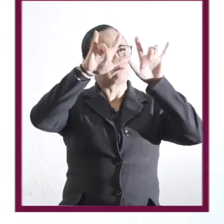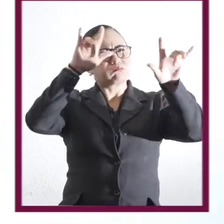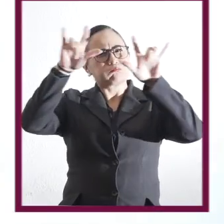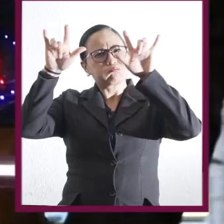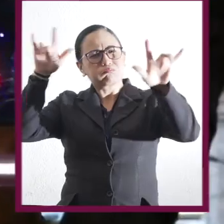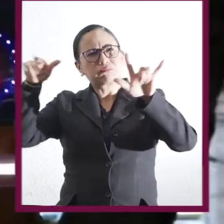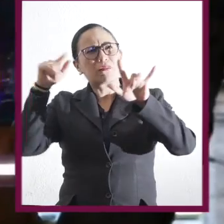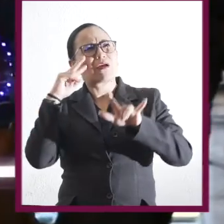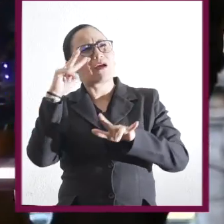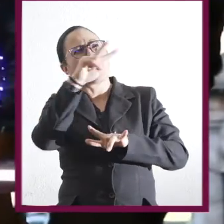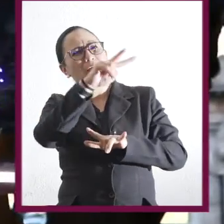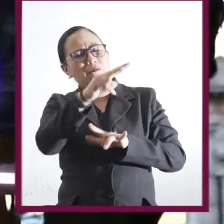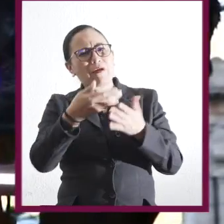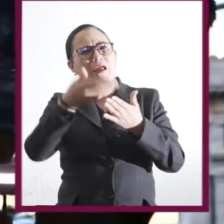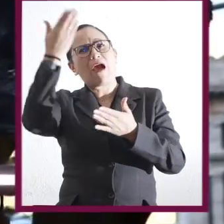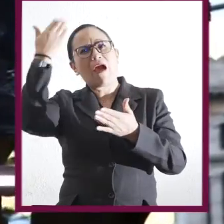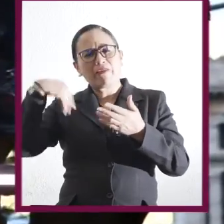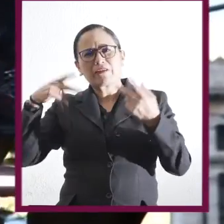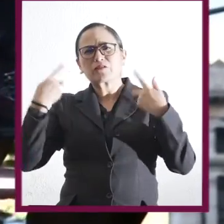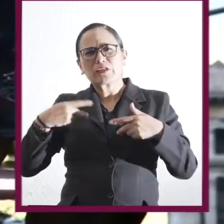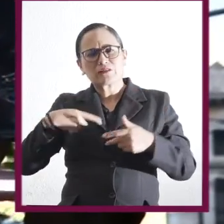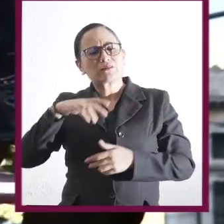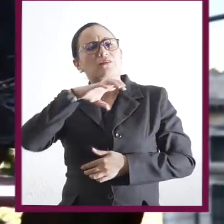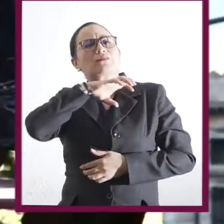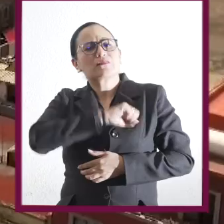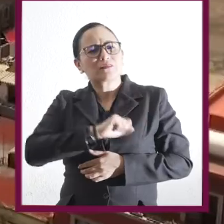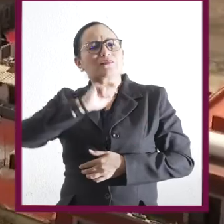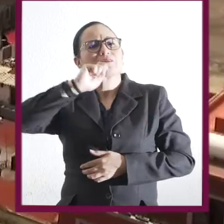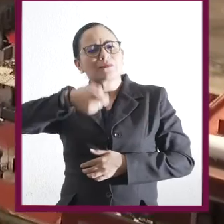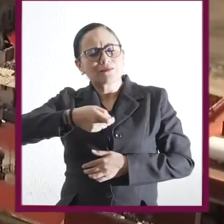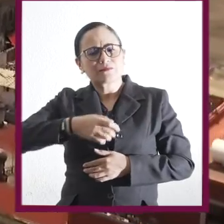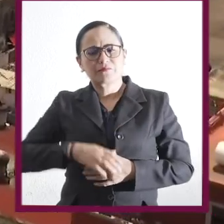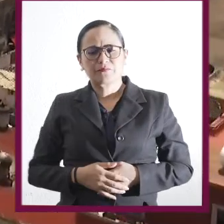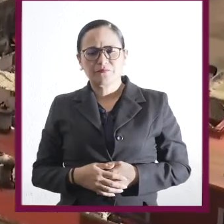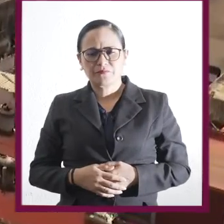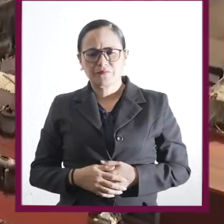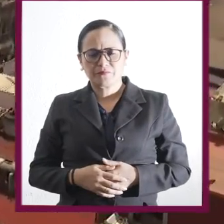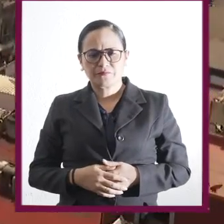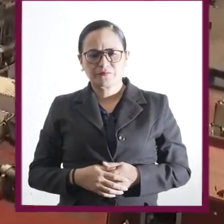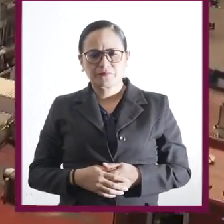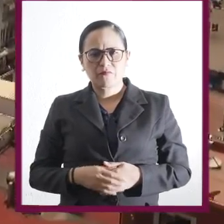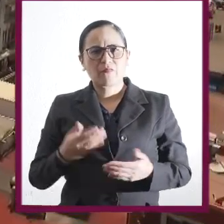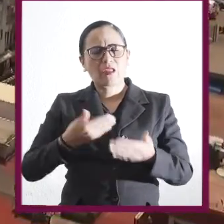galería de anuncios que nos habla de las grandes aficiones citadinas.